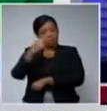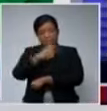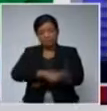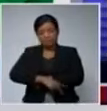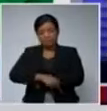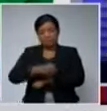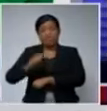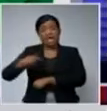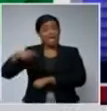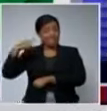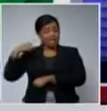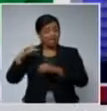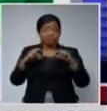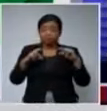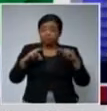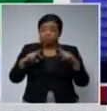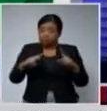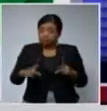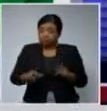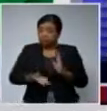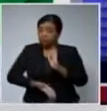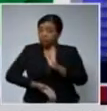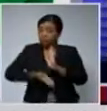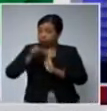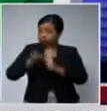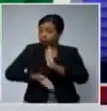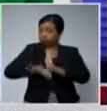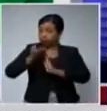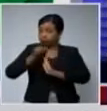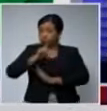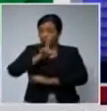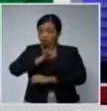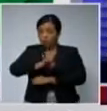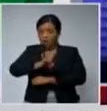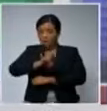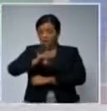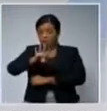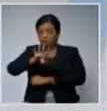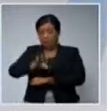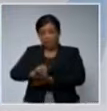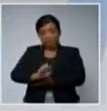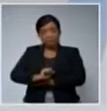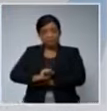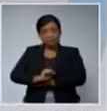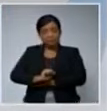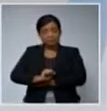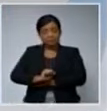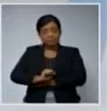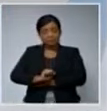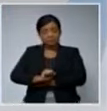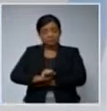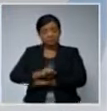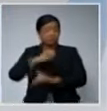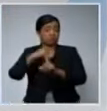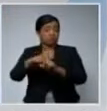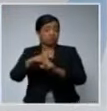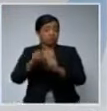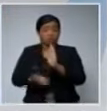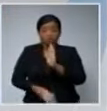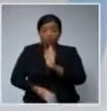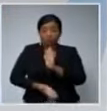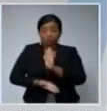nuevamente una cifra elevada de altas, 940. Pudiéramos decir que 213 más